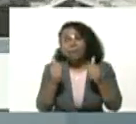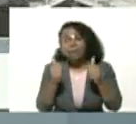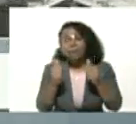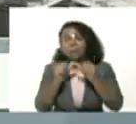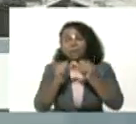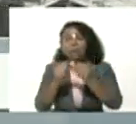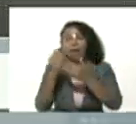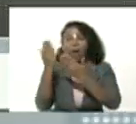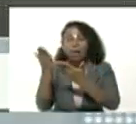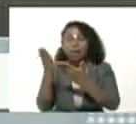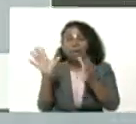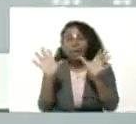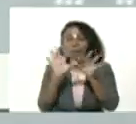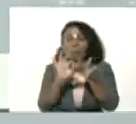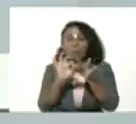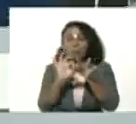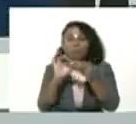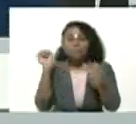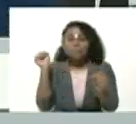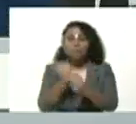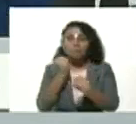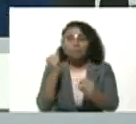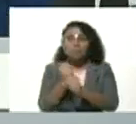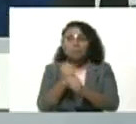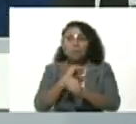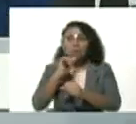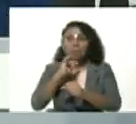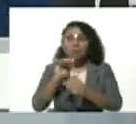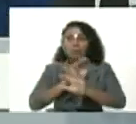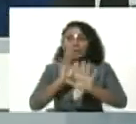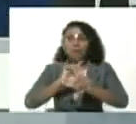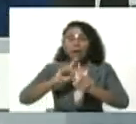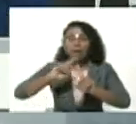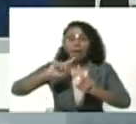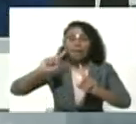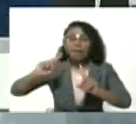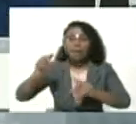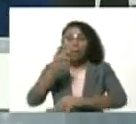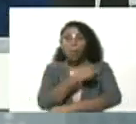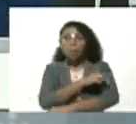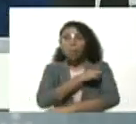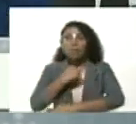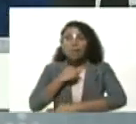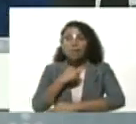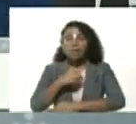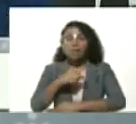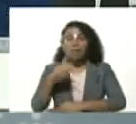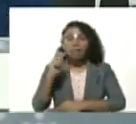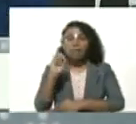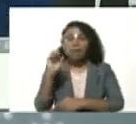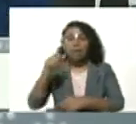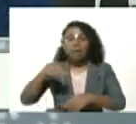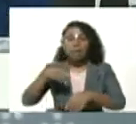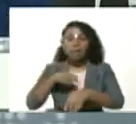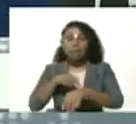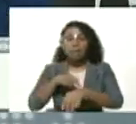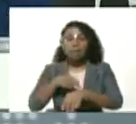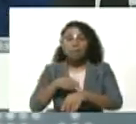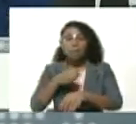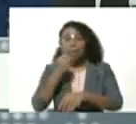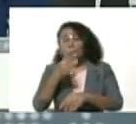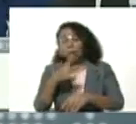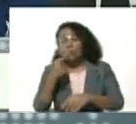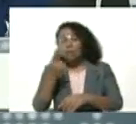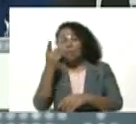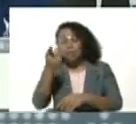sigan ustedes ahí articulados. Me informan que ya está energizando el hospital de Tovar a esta hora. Bueno, como